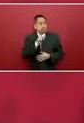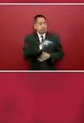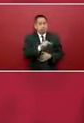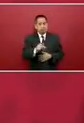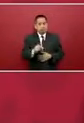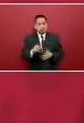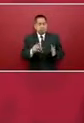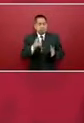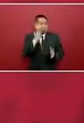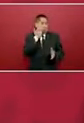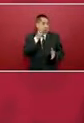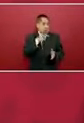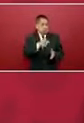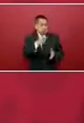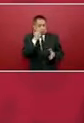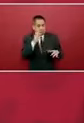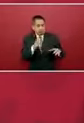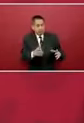si quiere